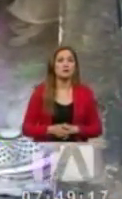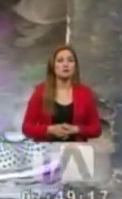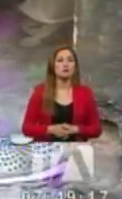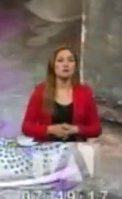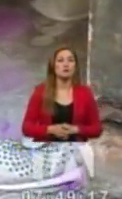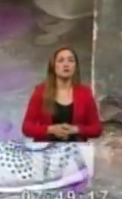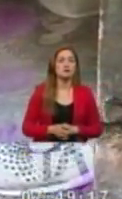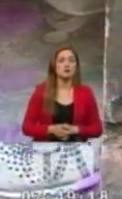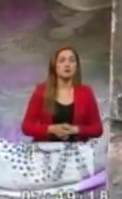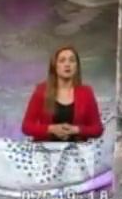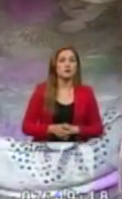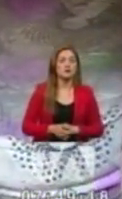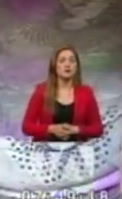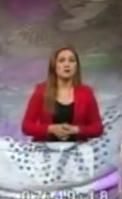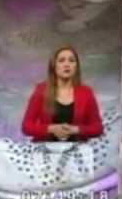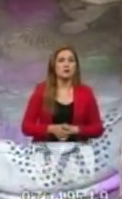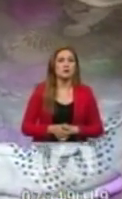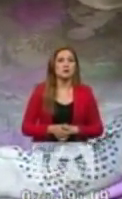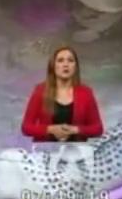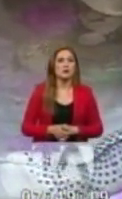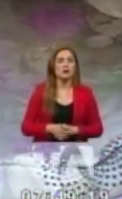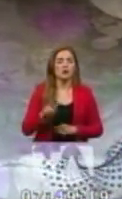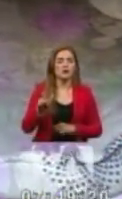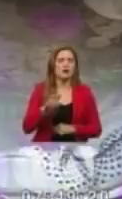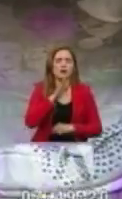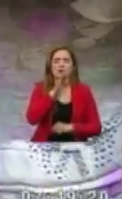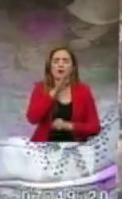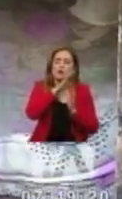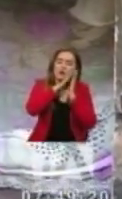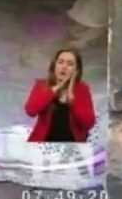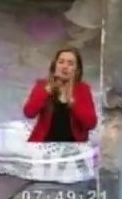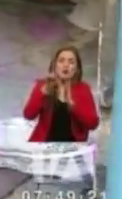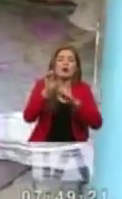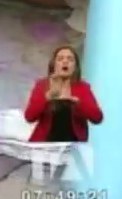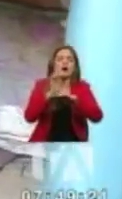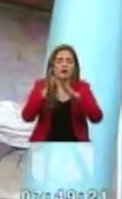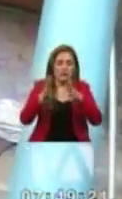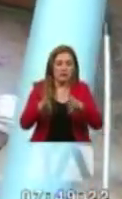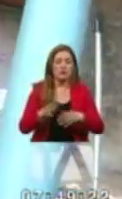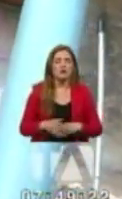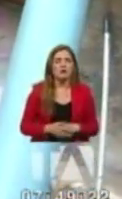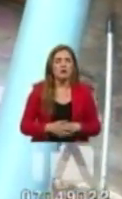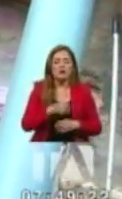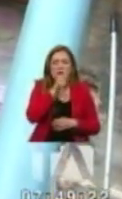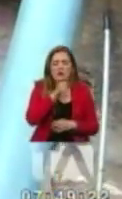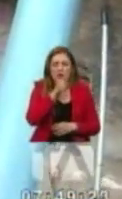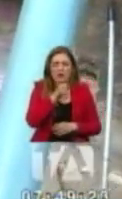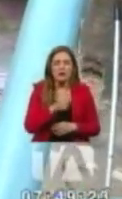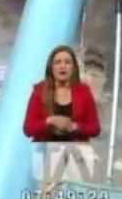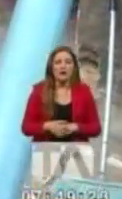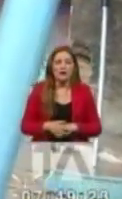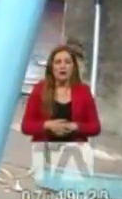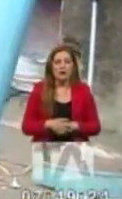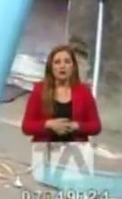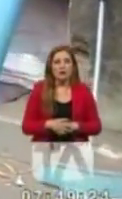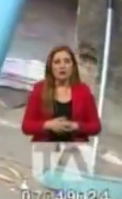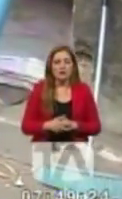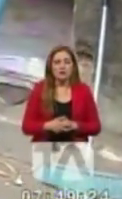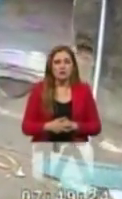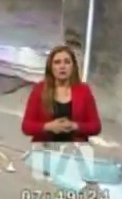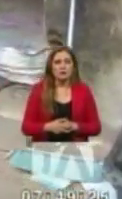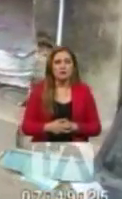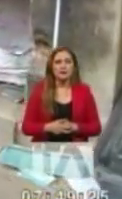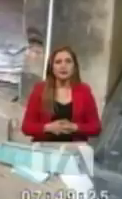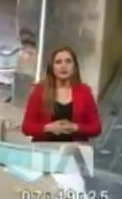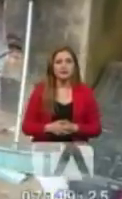gente que siempre pasa por este sector es ecuatoriano de las personas ya de edad si hay